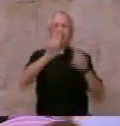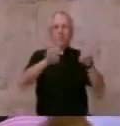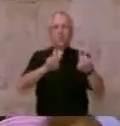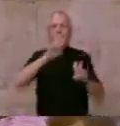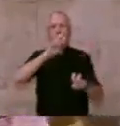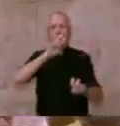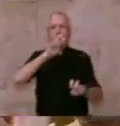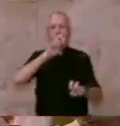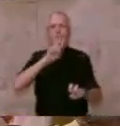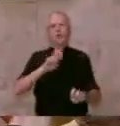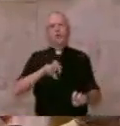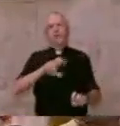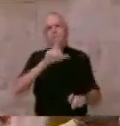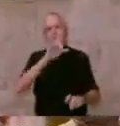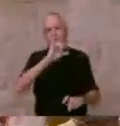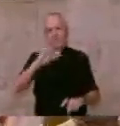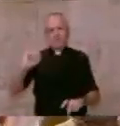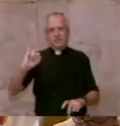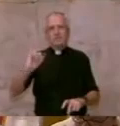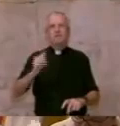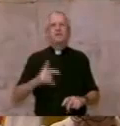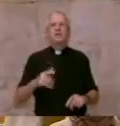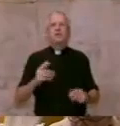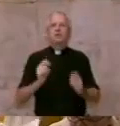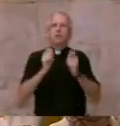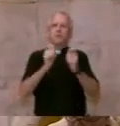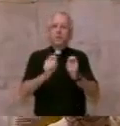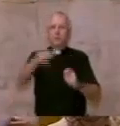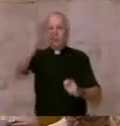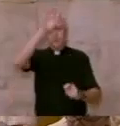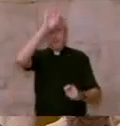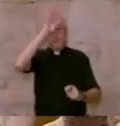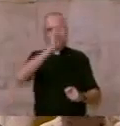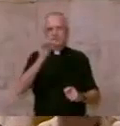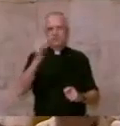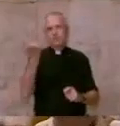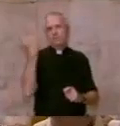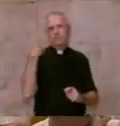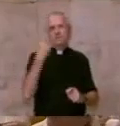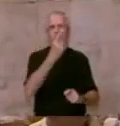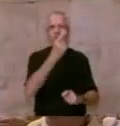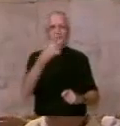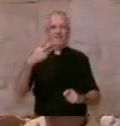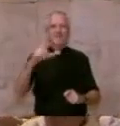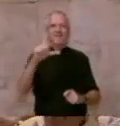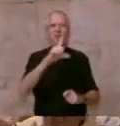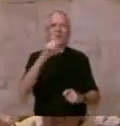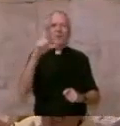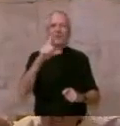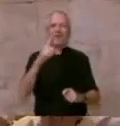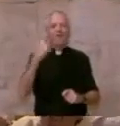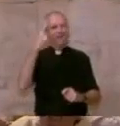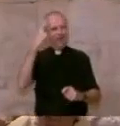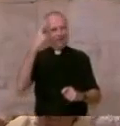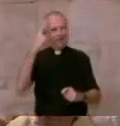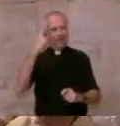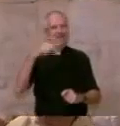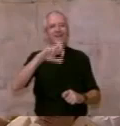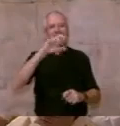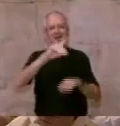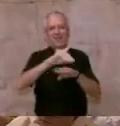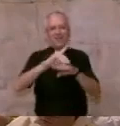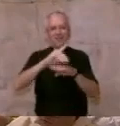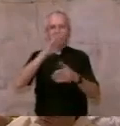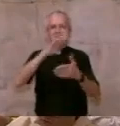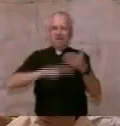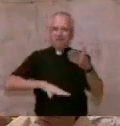nuevo obispo, Monseñor Sergi Gordo, nombrado por el Papa Francisco el pasado 13 de julio. Cabe recordar que la diócesis de